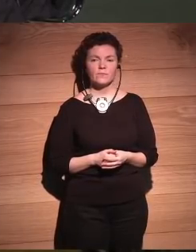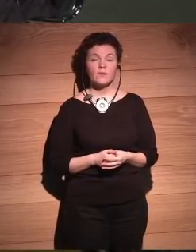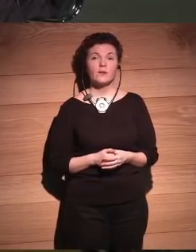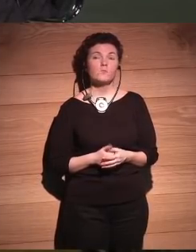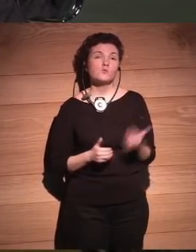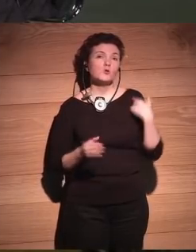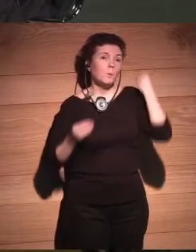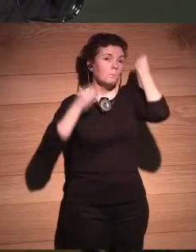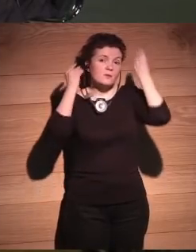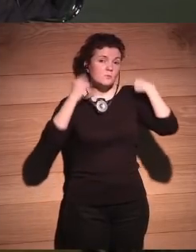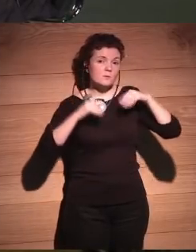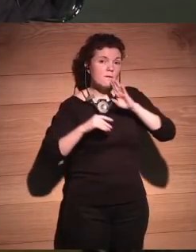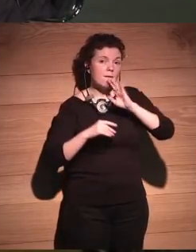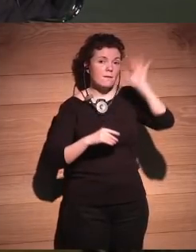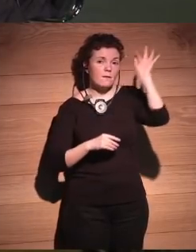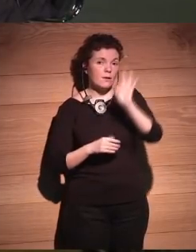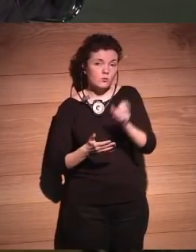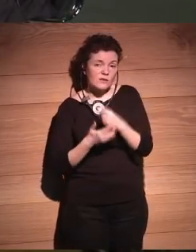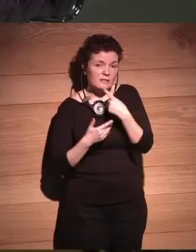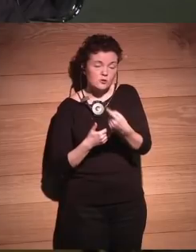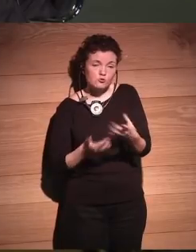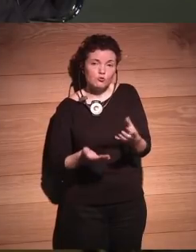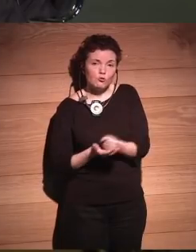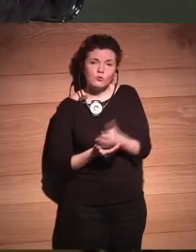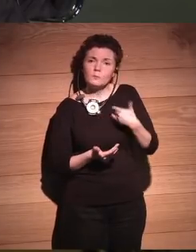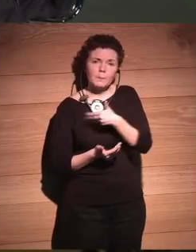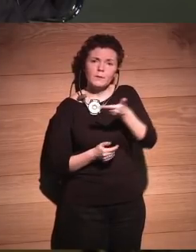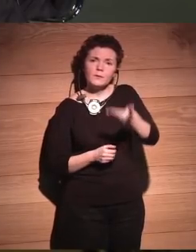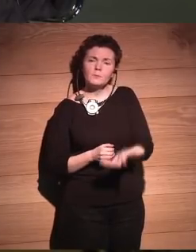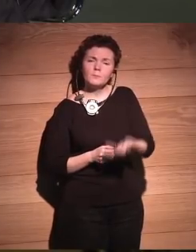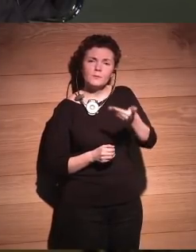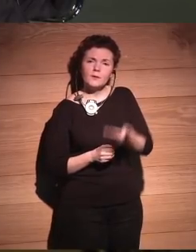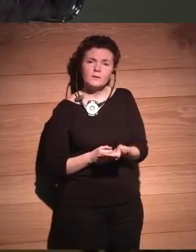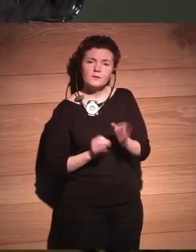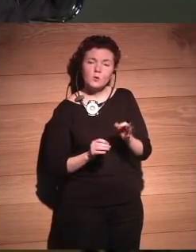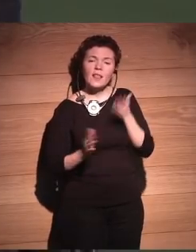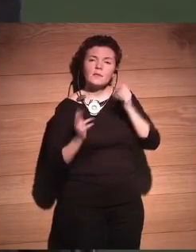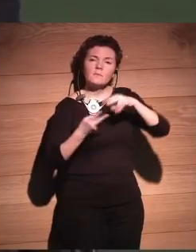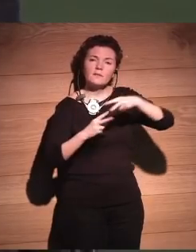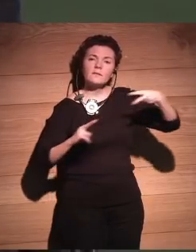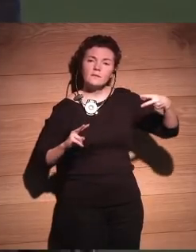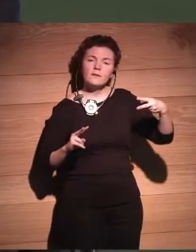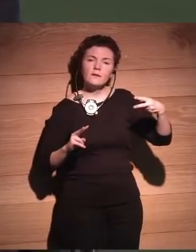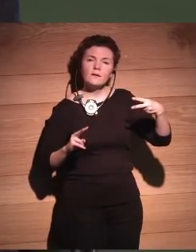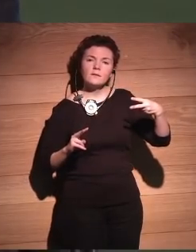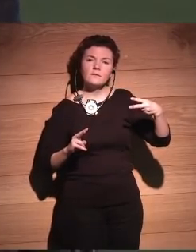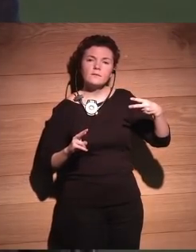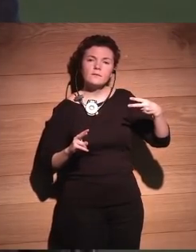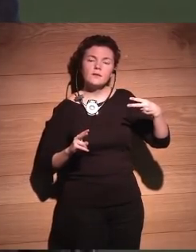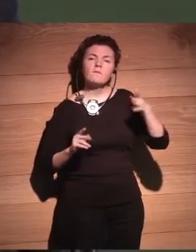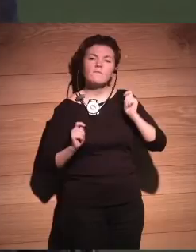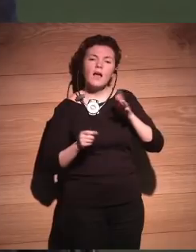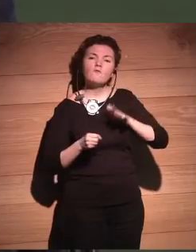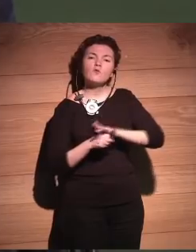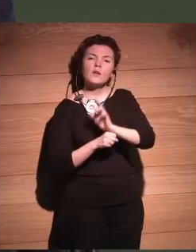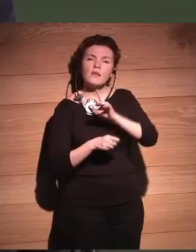Pues creo que las que has mencionado, todas van a tener un papel muy importante que desempeñar. La terapia génica va a influir en